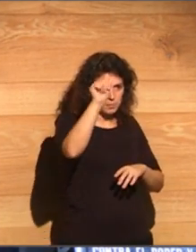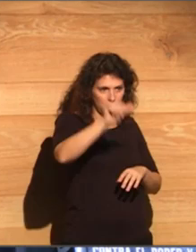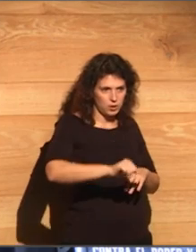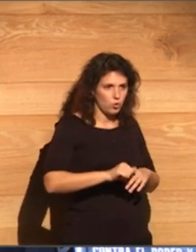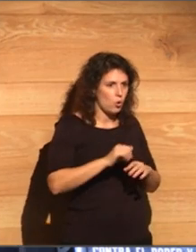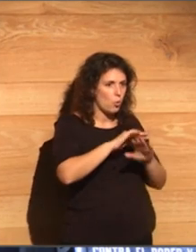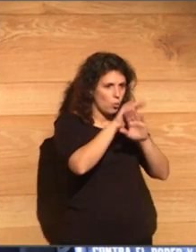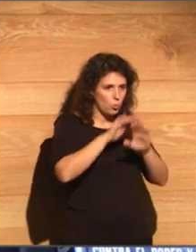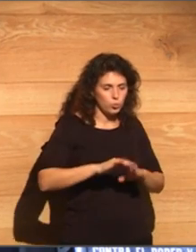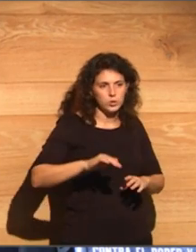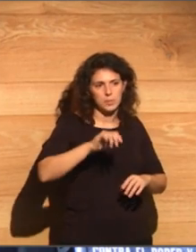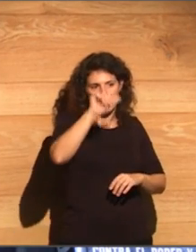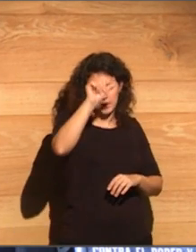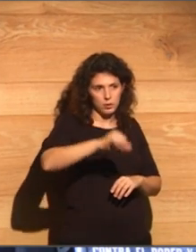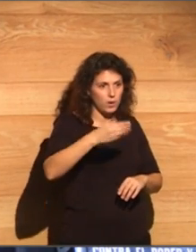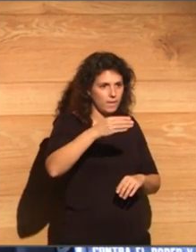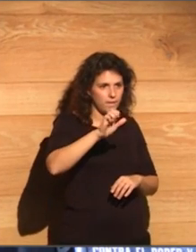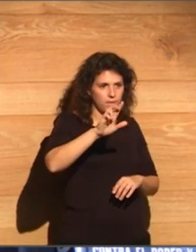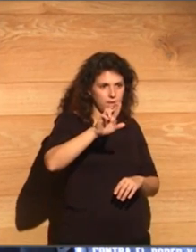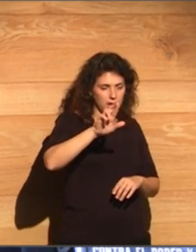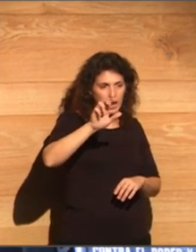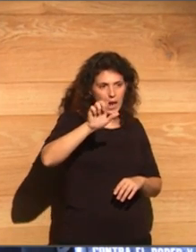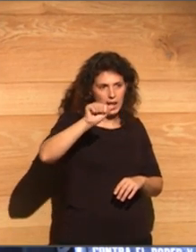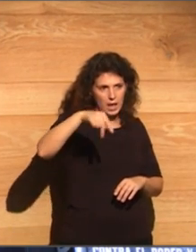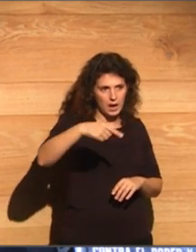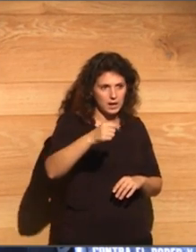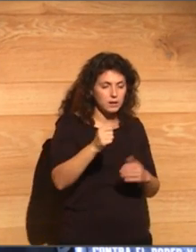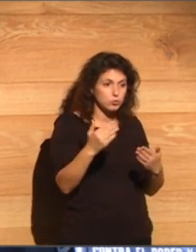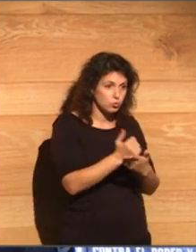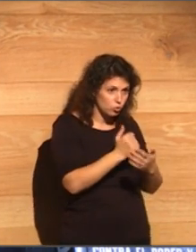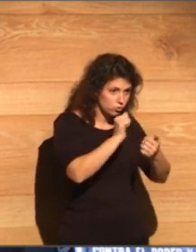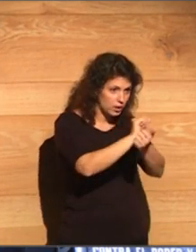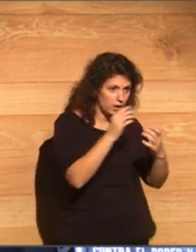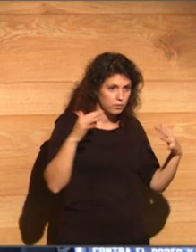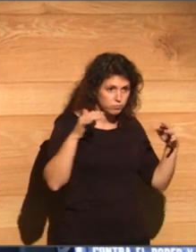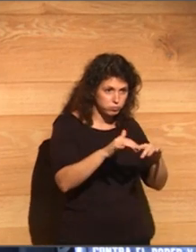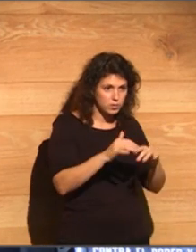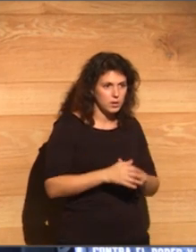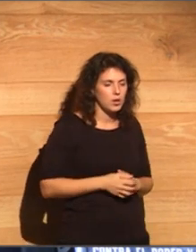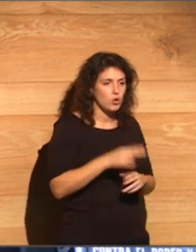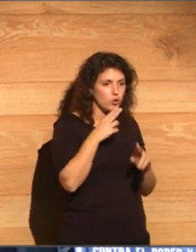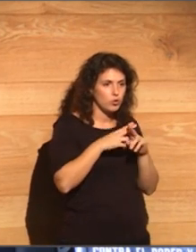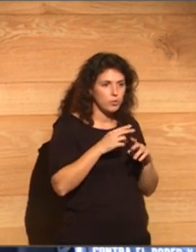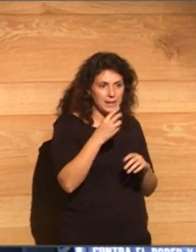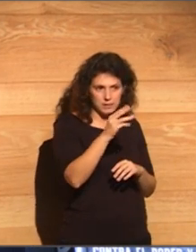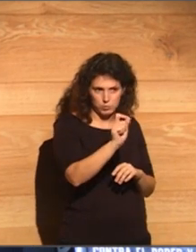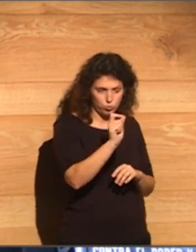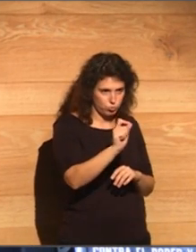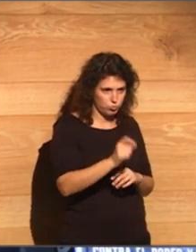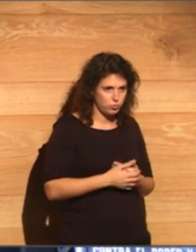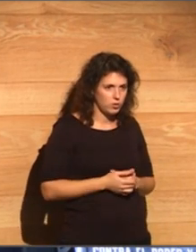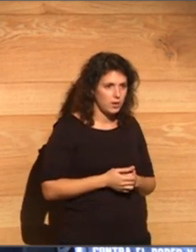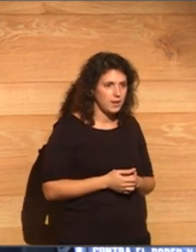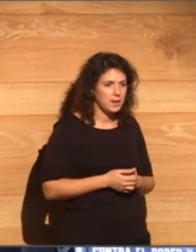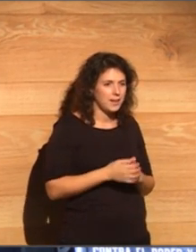creo que la última gran peli de Berlanga es Todos a la cárcel. Pero solo para mencionarlos, durante 3 minutos hizo